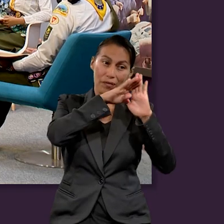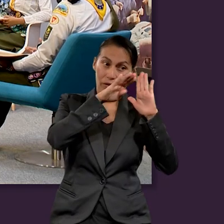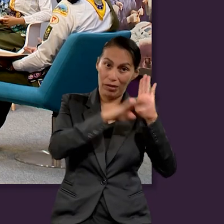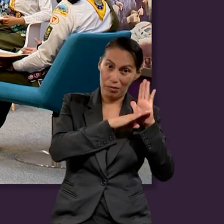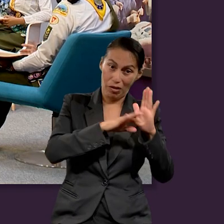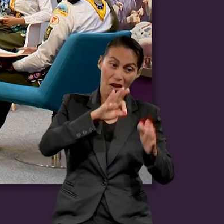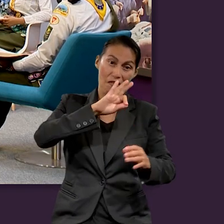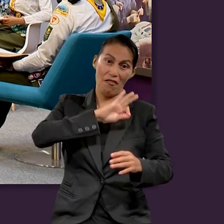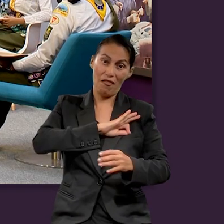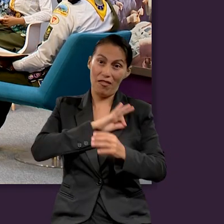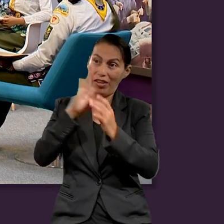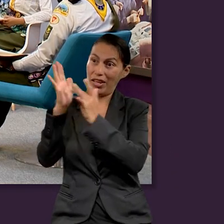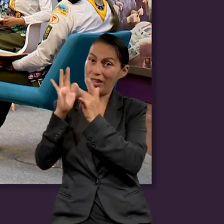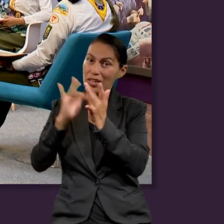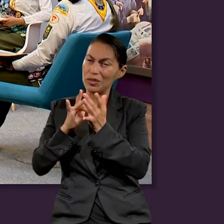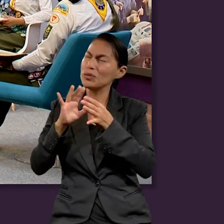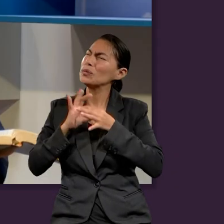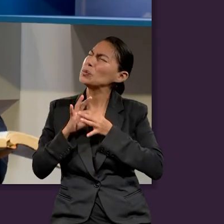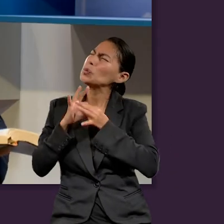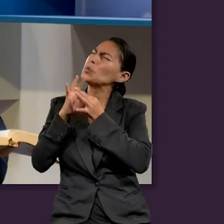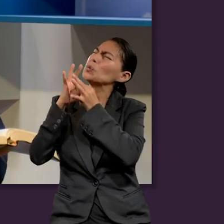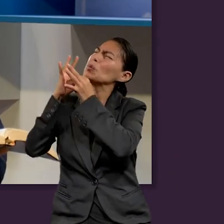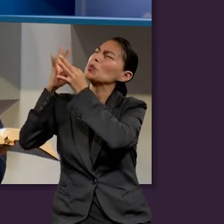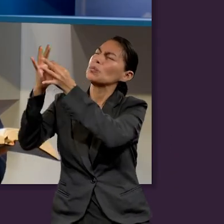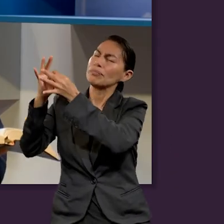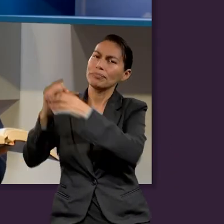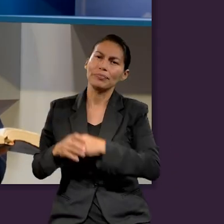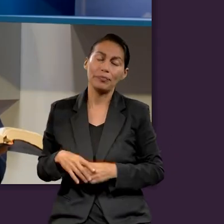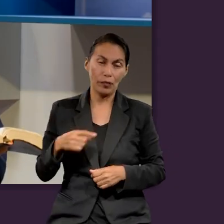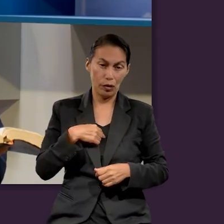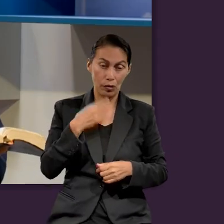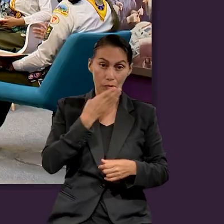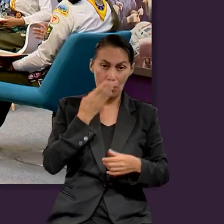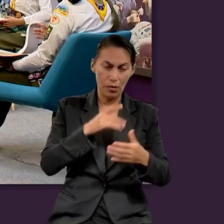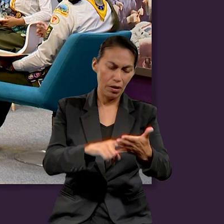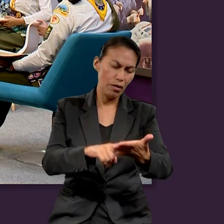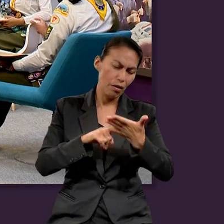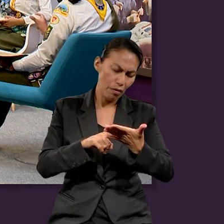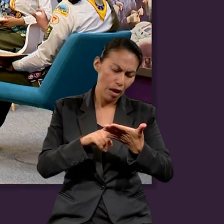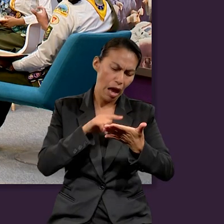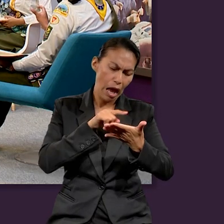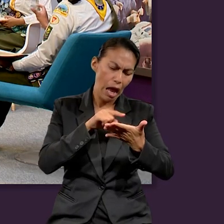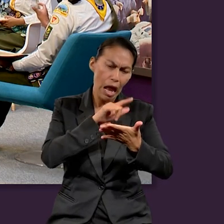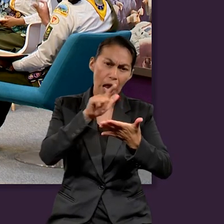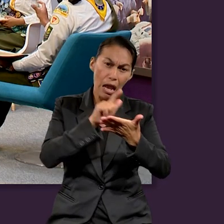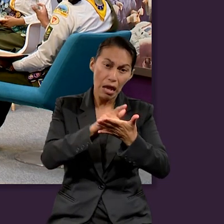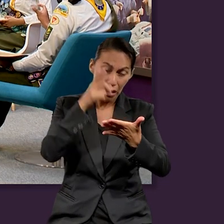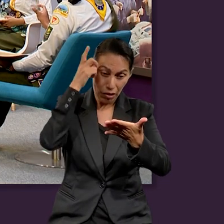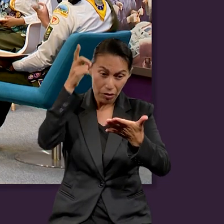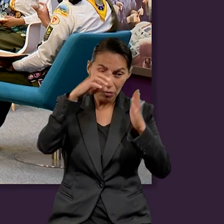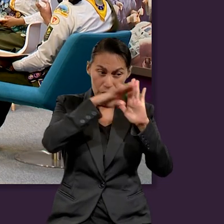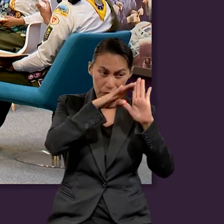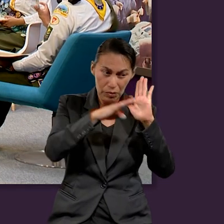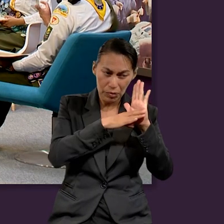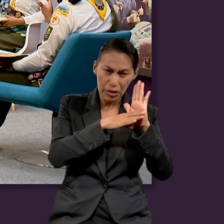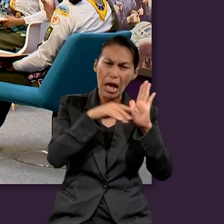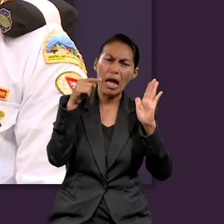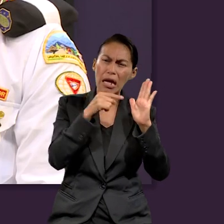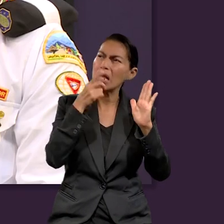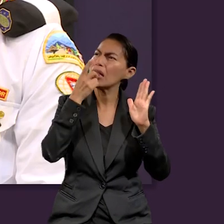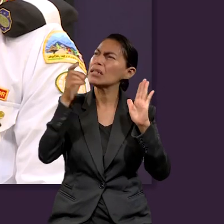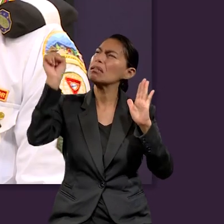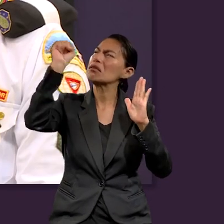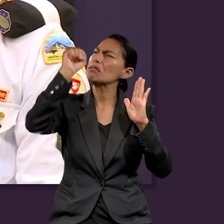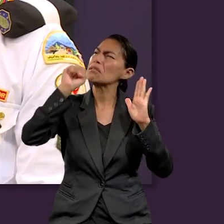raro de la mano con el sello de Dios Ok si vamos a los mandamientos ahí encontramos la sección en donde Dios habla